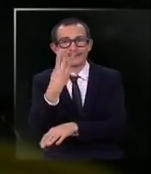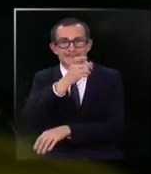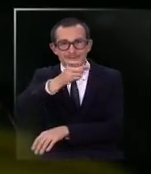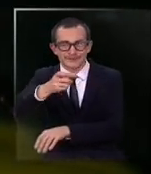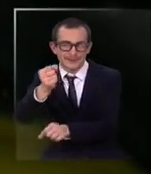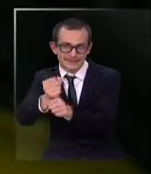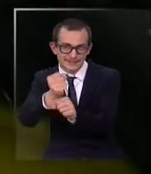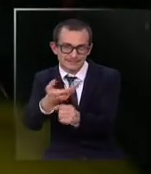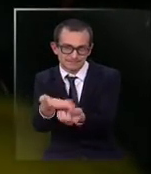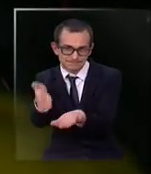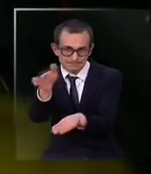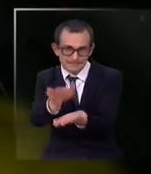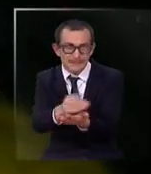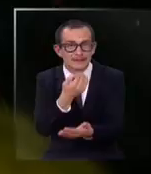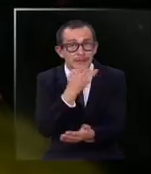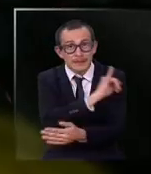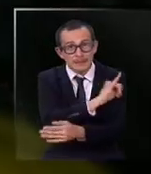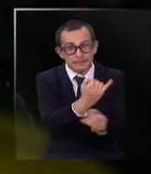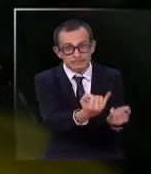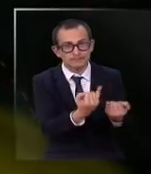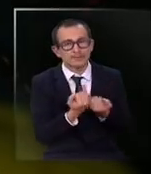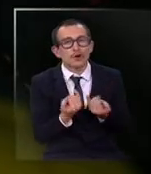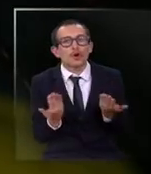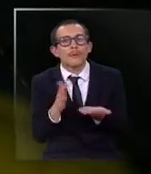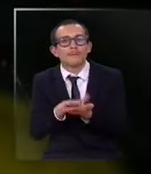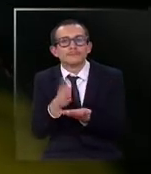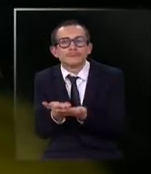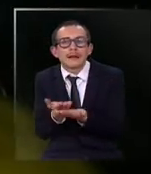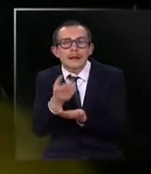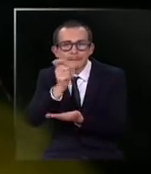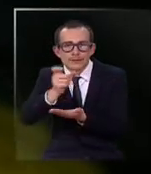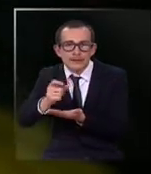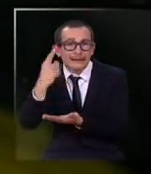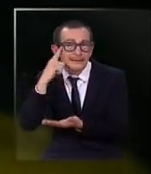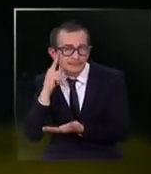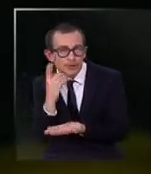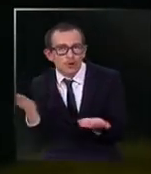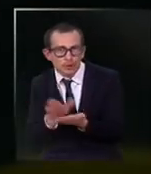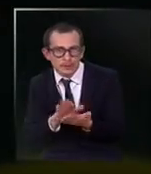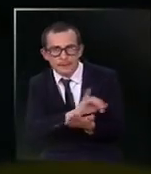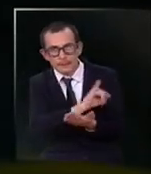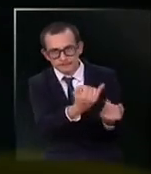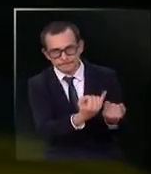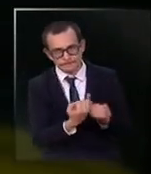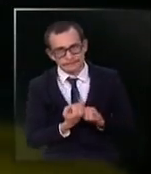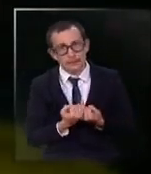fallecidos. Estaremos también monitoreando la evolución de las personas que han resultado con lesiones. Buenas noches. Buenas noches, Fidel.